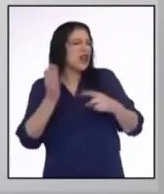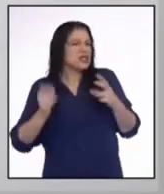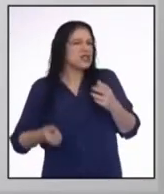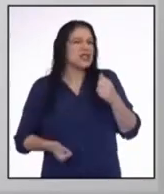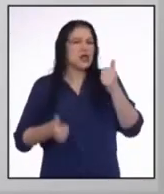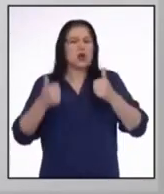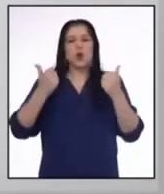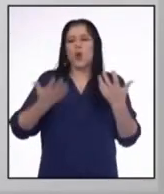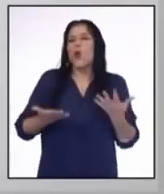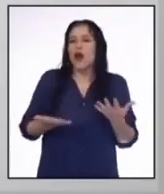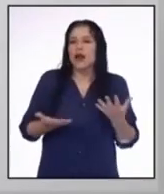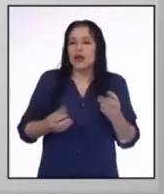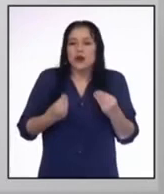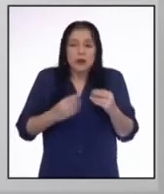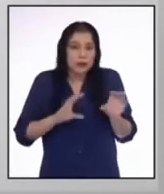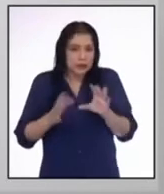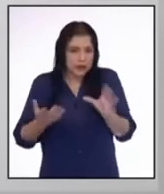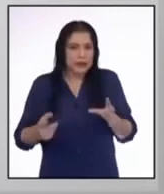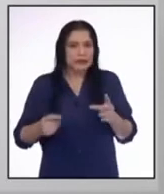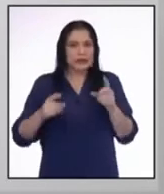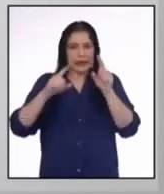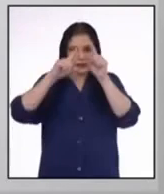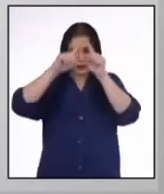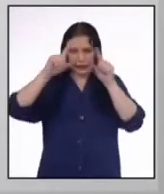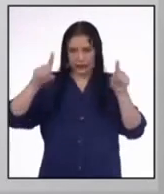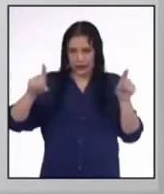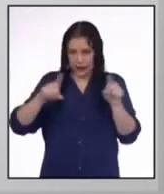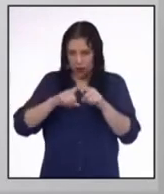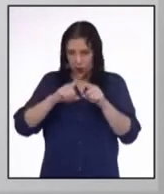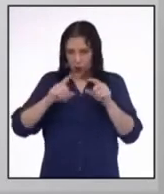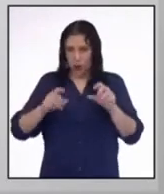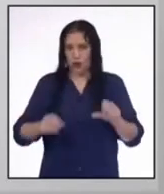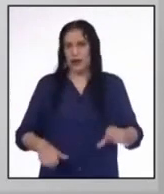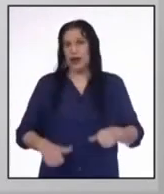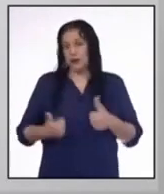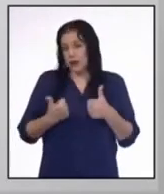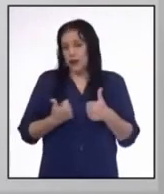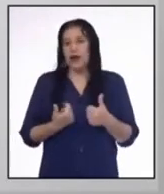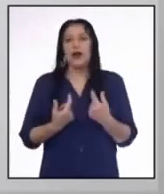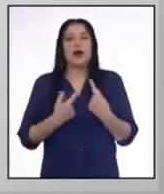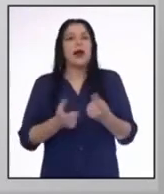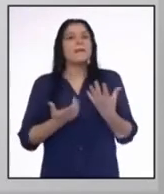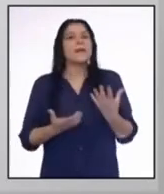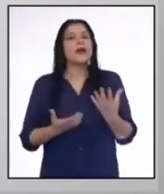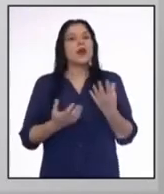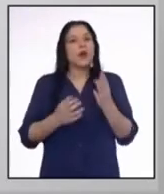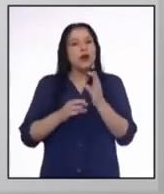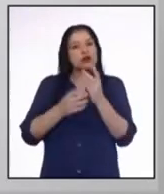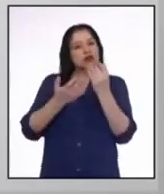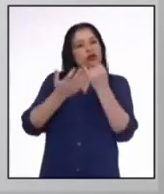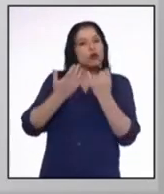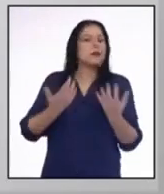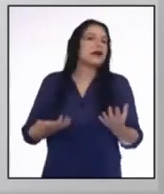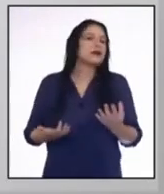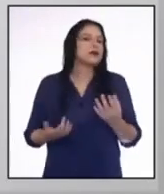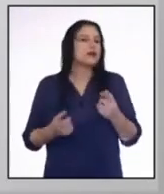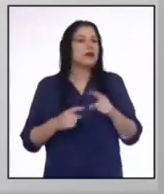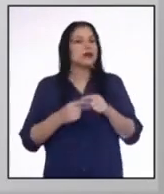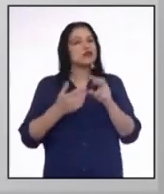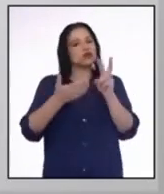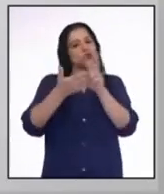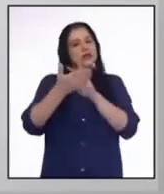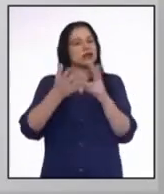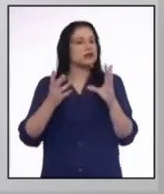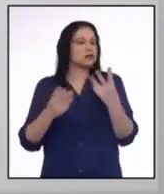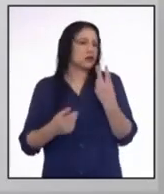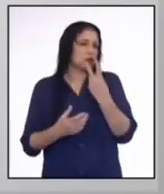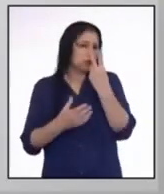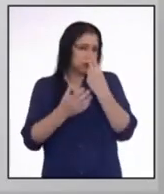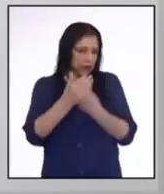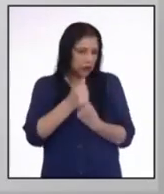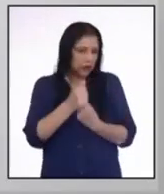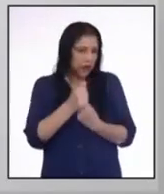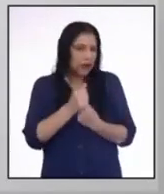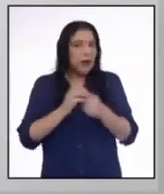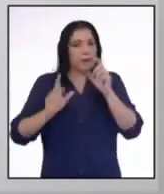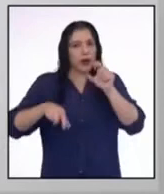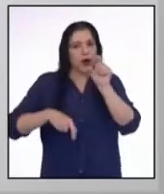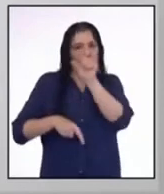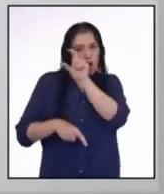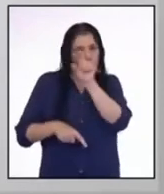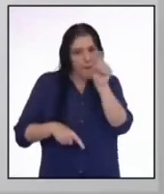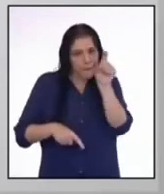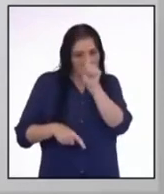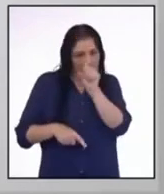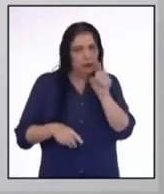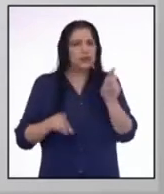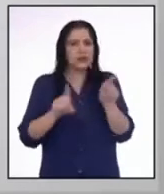en qué consiste el triángulo de la vida. Pero en su formato es un texto mixto, porque hay párrafos